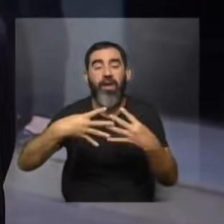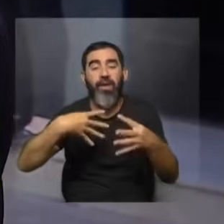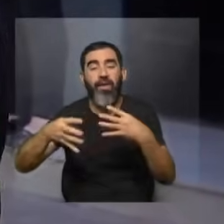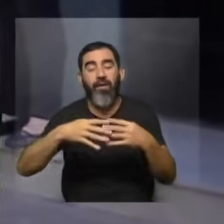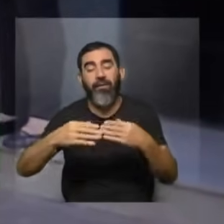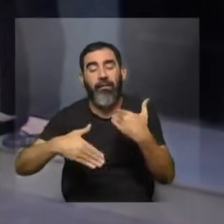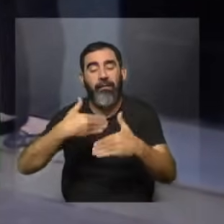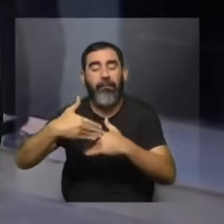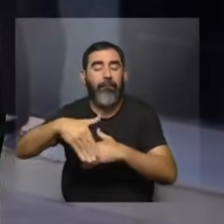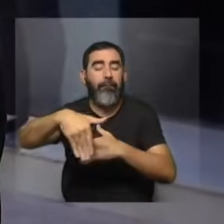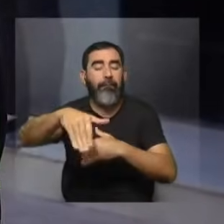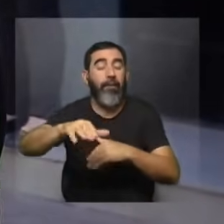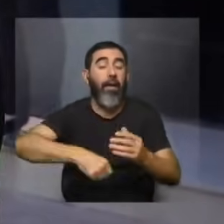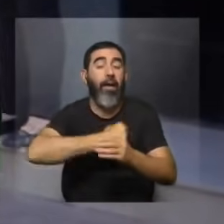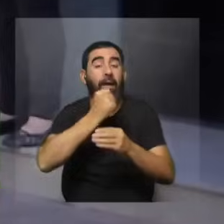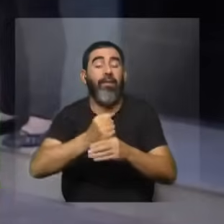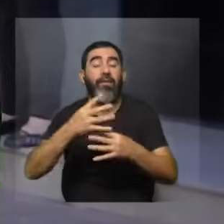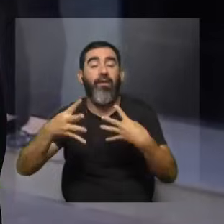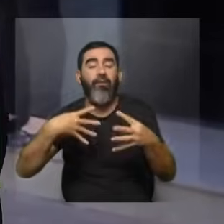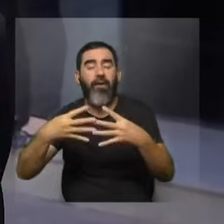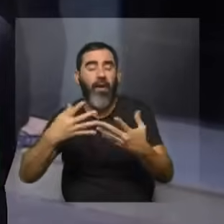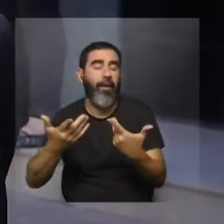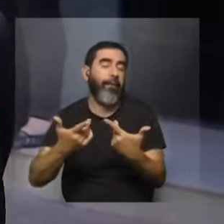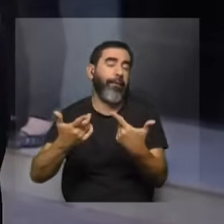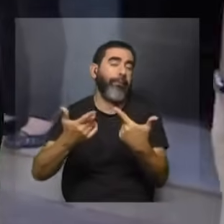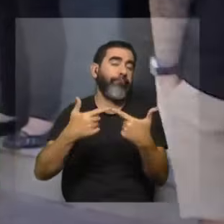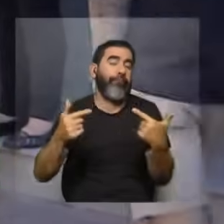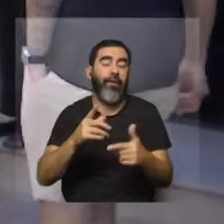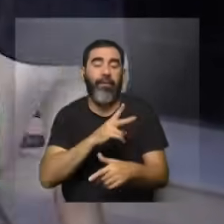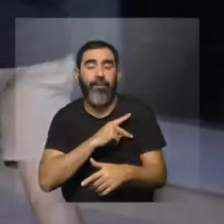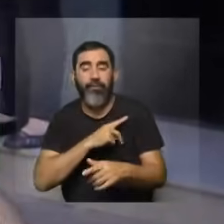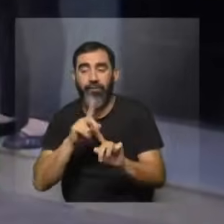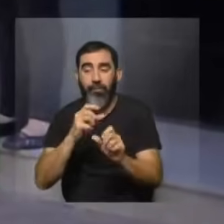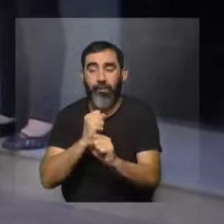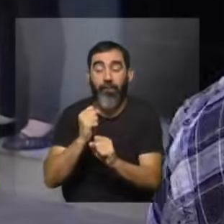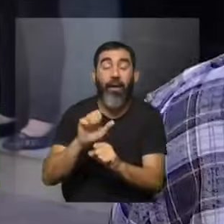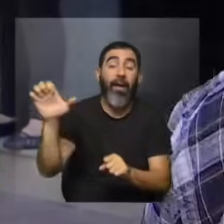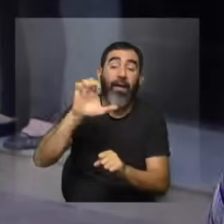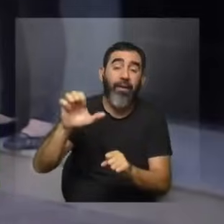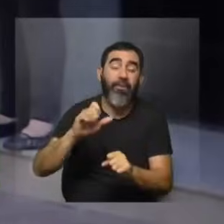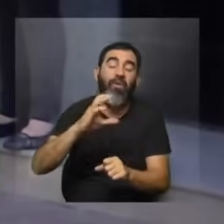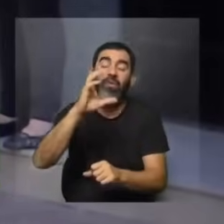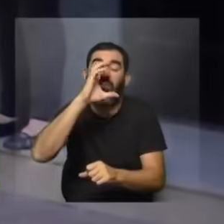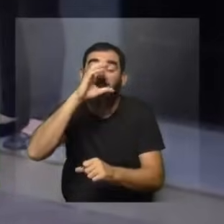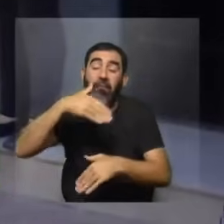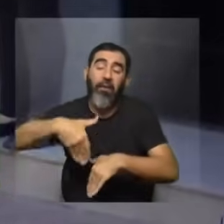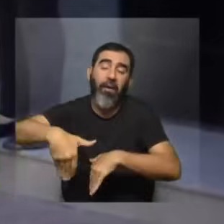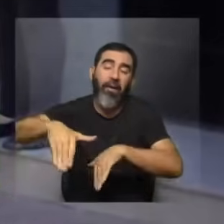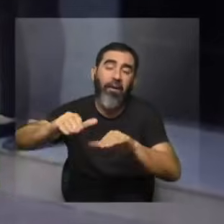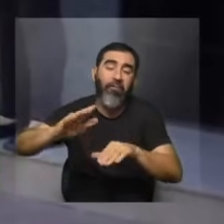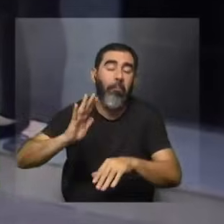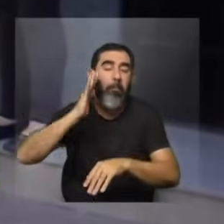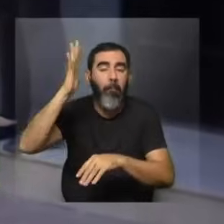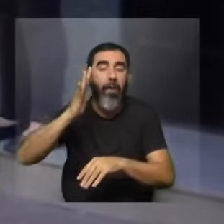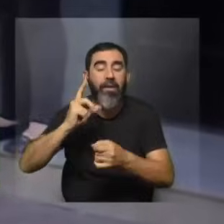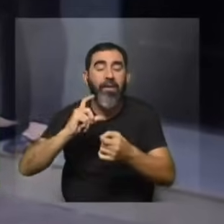llevándola hasta que después empiece la Feria Judicial Mayor, todo el mes de diciembre, enero, y en el mes de febrero esos piensan que